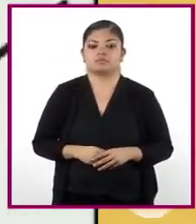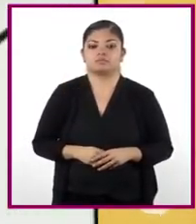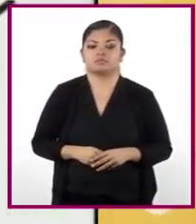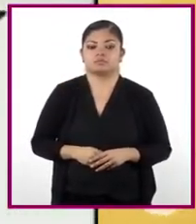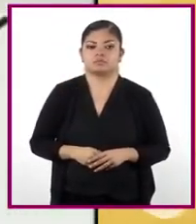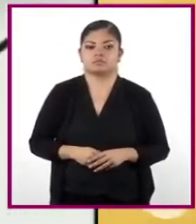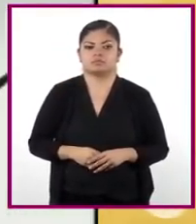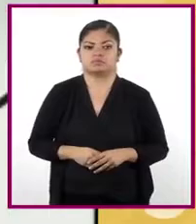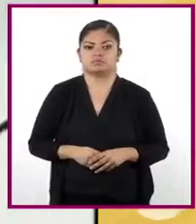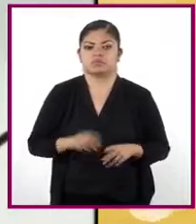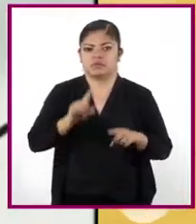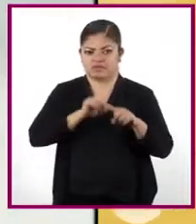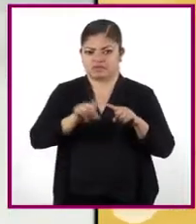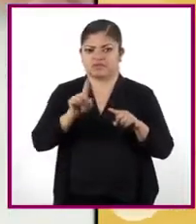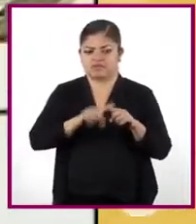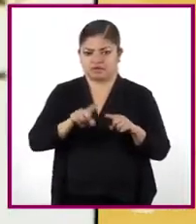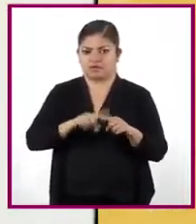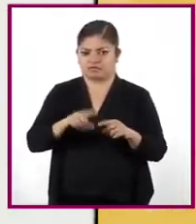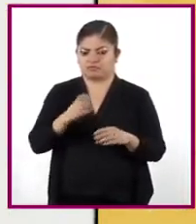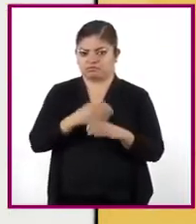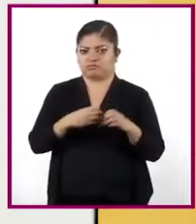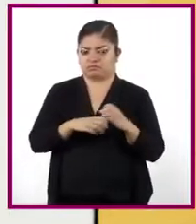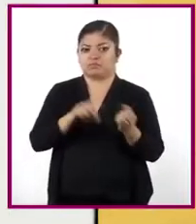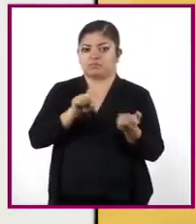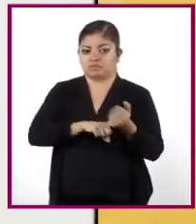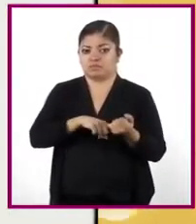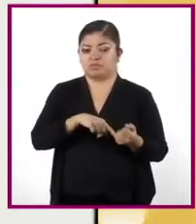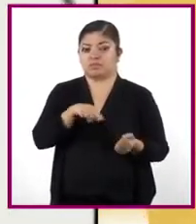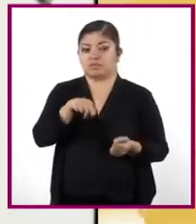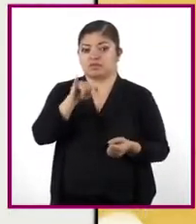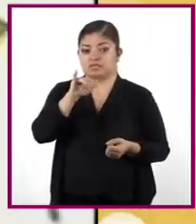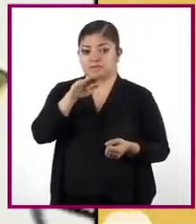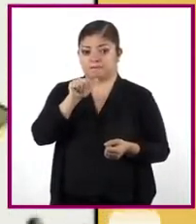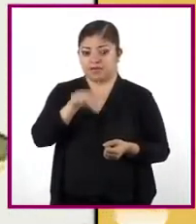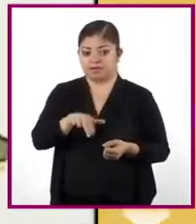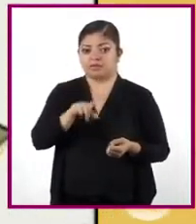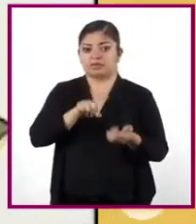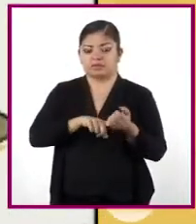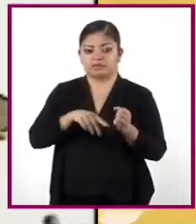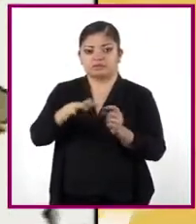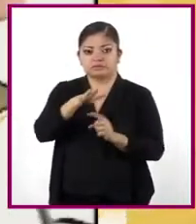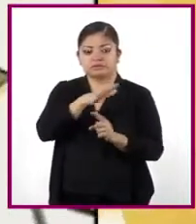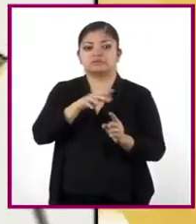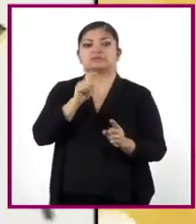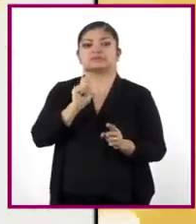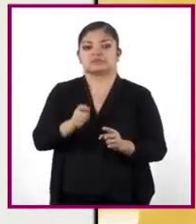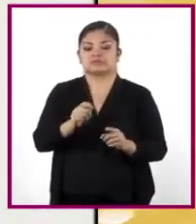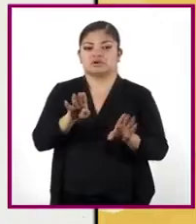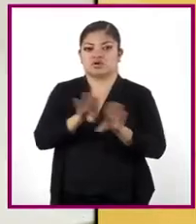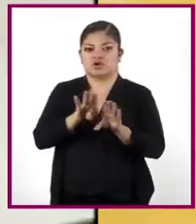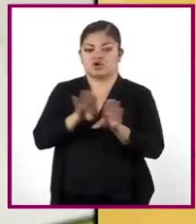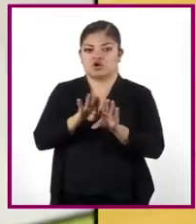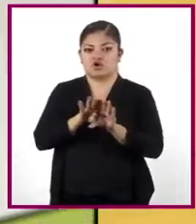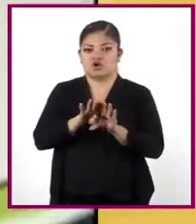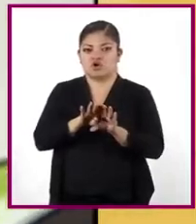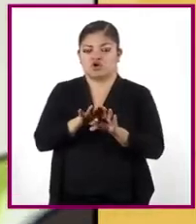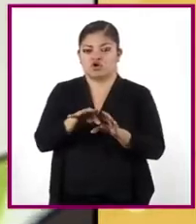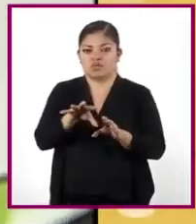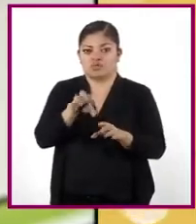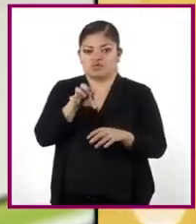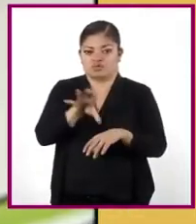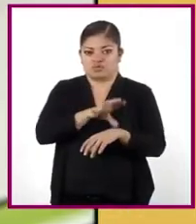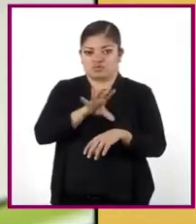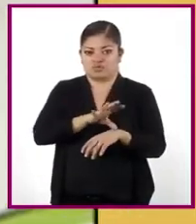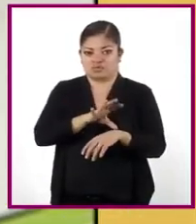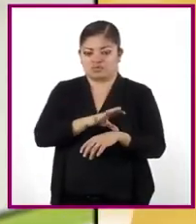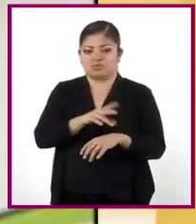En numerosas ocasiones hemos escuchado que un imán produce en el espacio que lo rodea un campo magnético que a simple